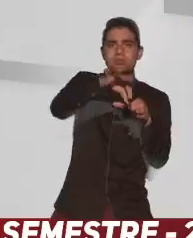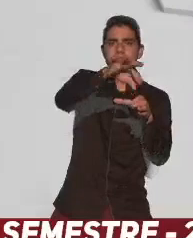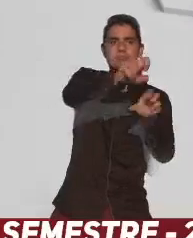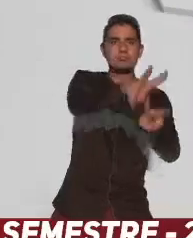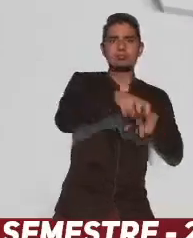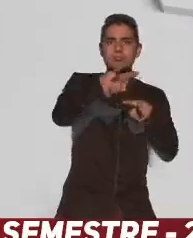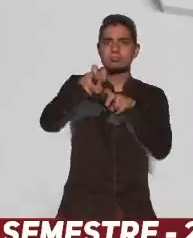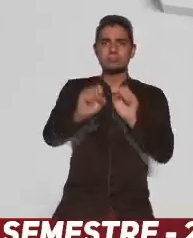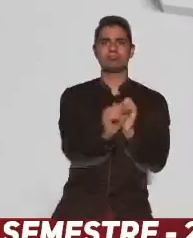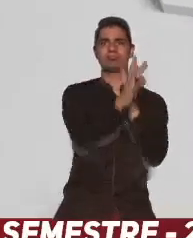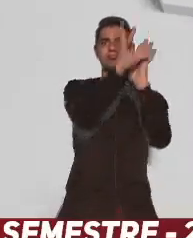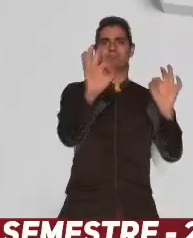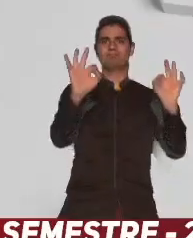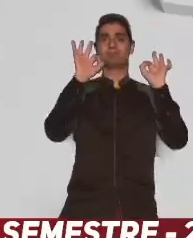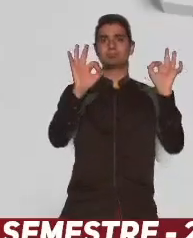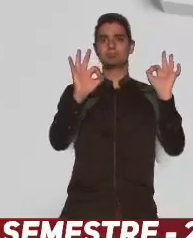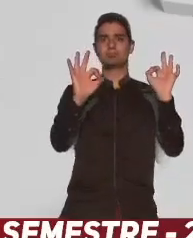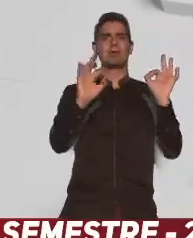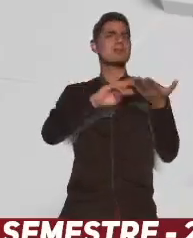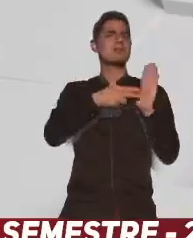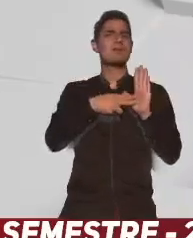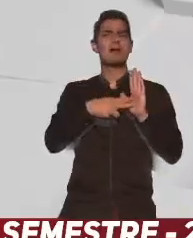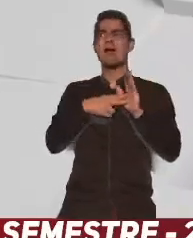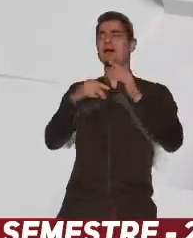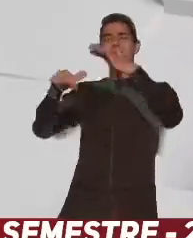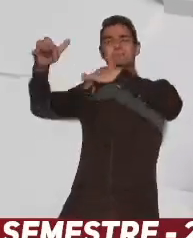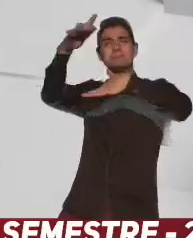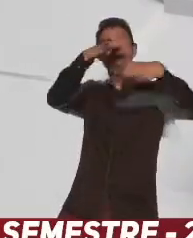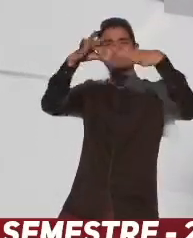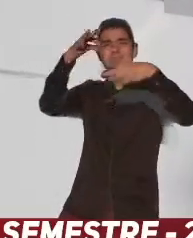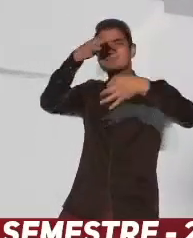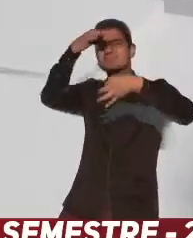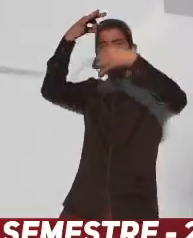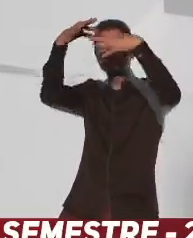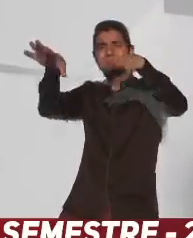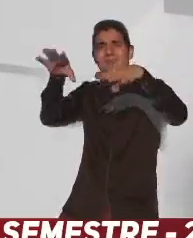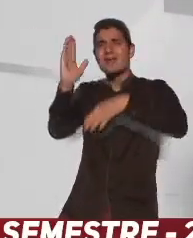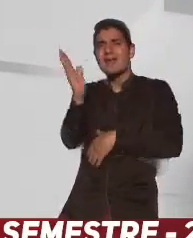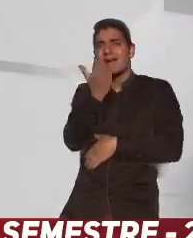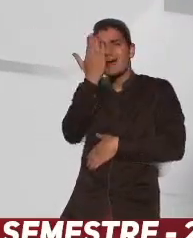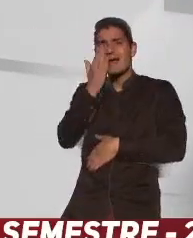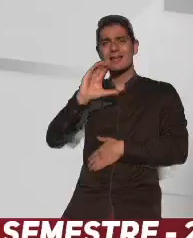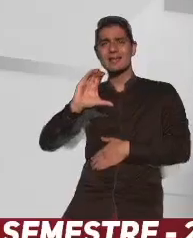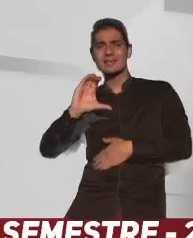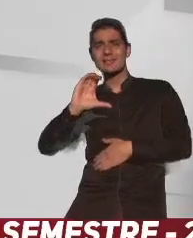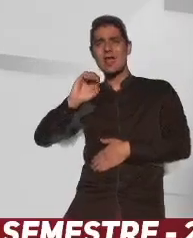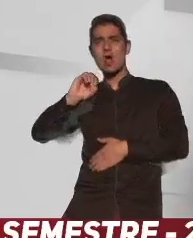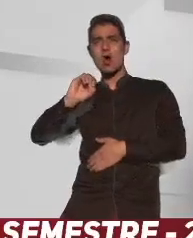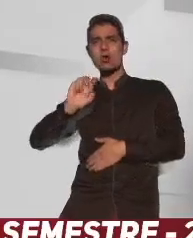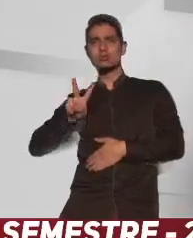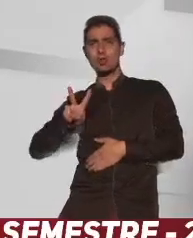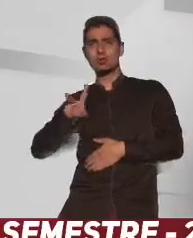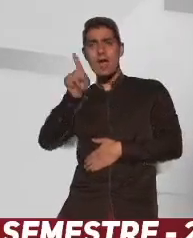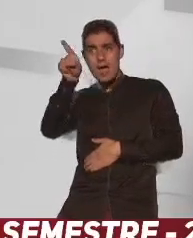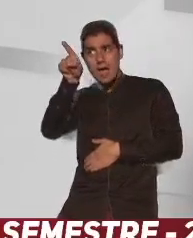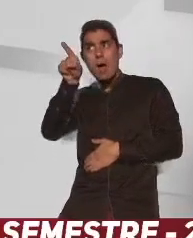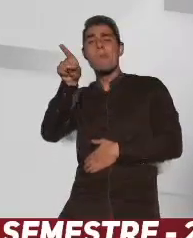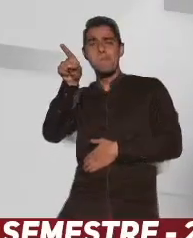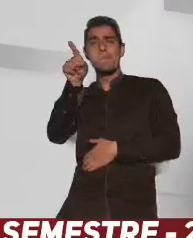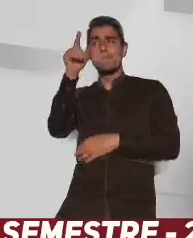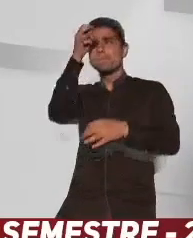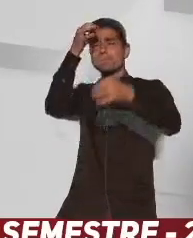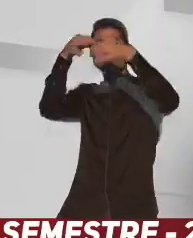de dióxido de carbono, el cual se considera un gas de efecto invernadero, aportando así a la lucha contra el